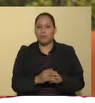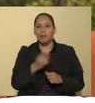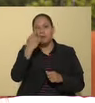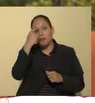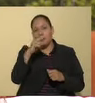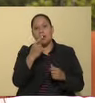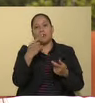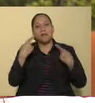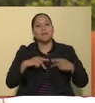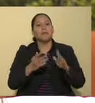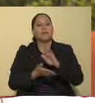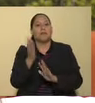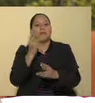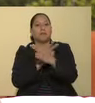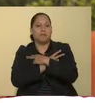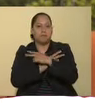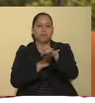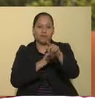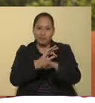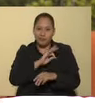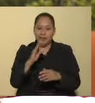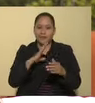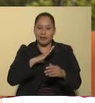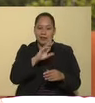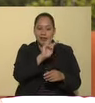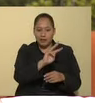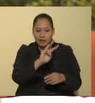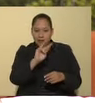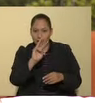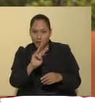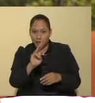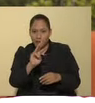para todos los vacacionistas, así que pueden entrar a